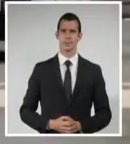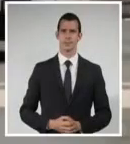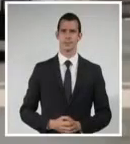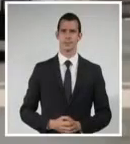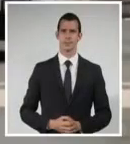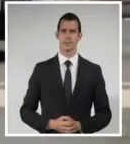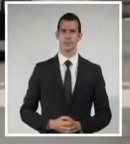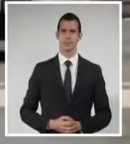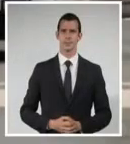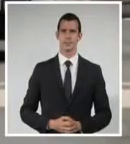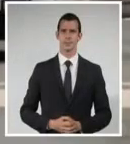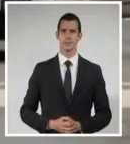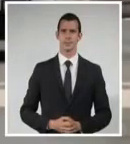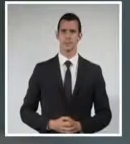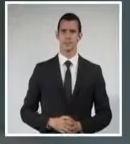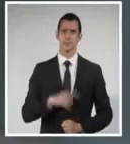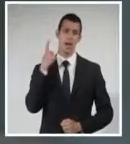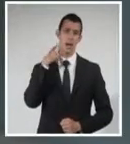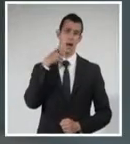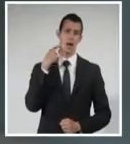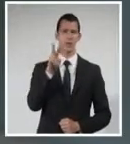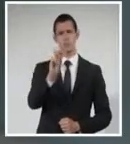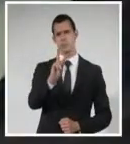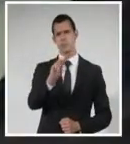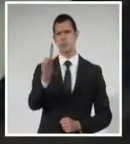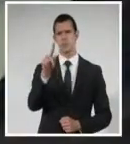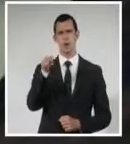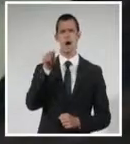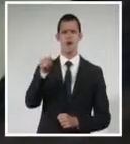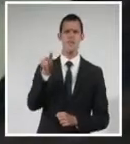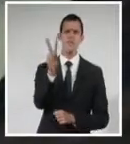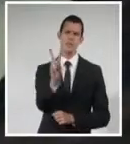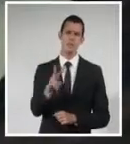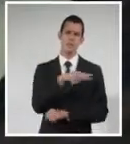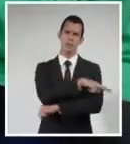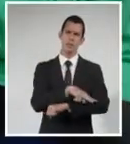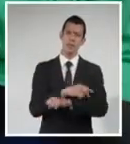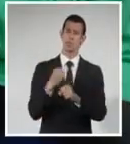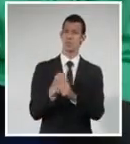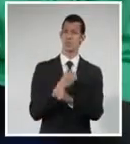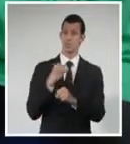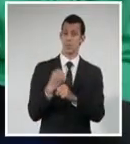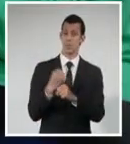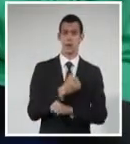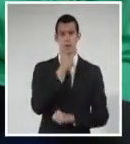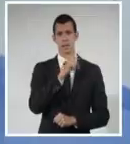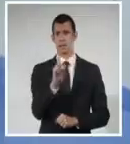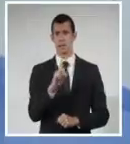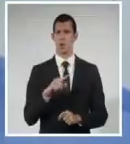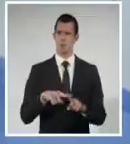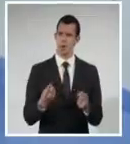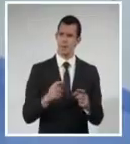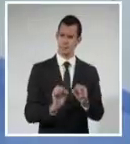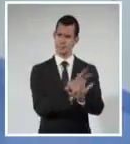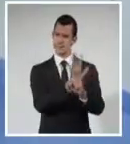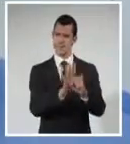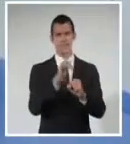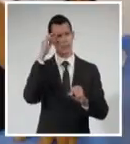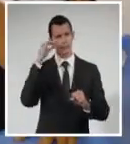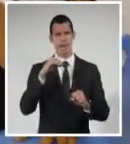El 2021 fue para la colaboración de Cuba en Venezuela un año de trabajo intenso, de enfrentamiento a la pandemia,